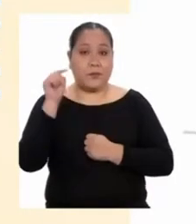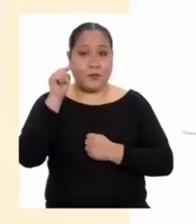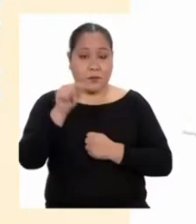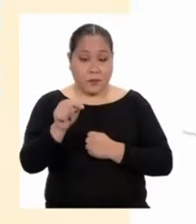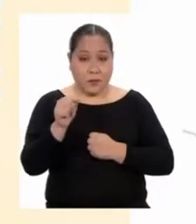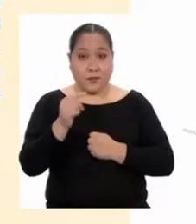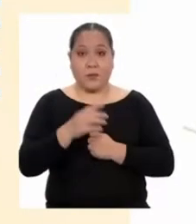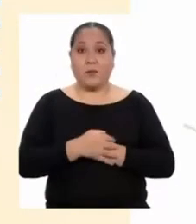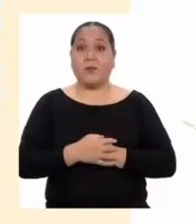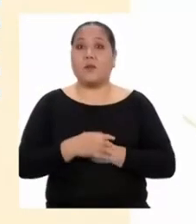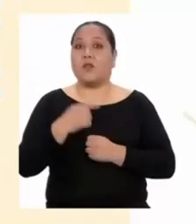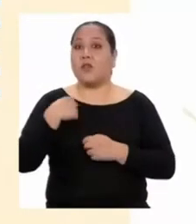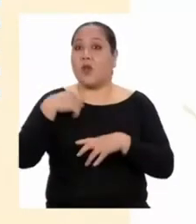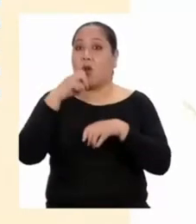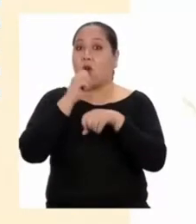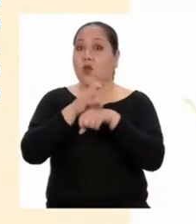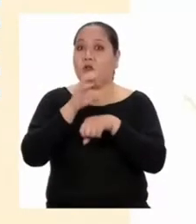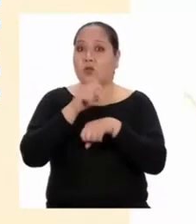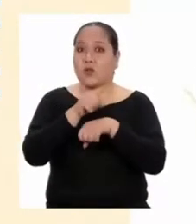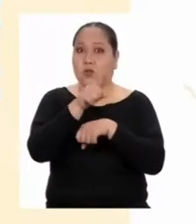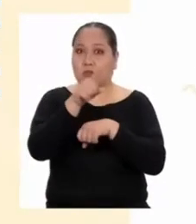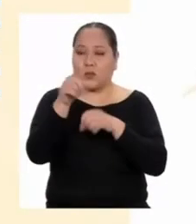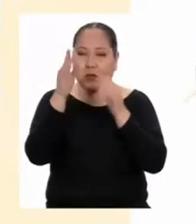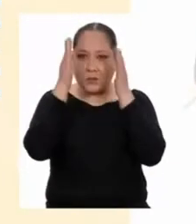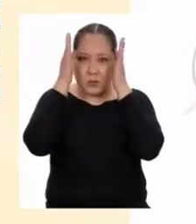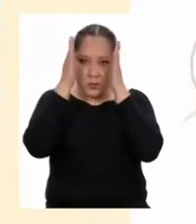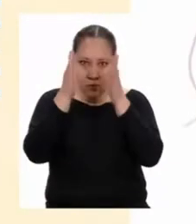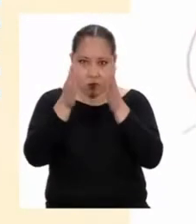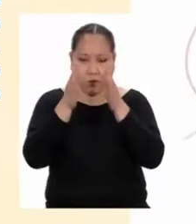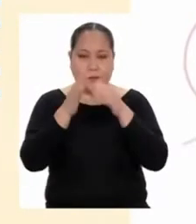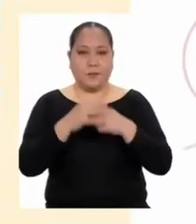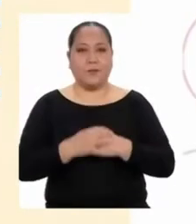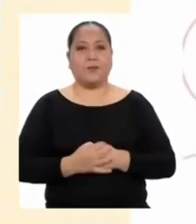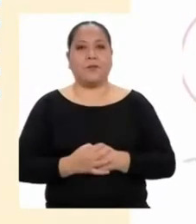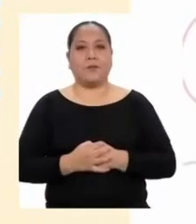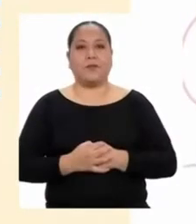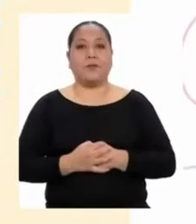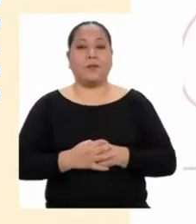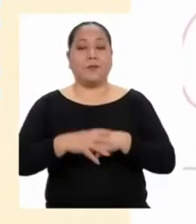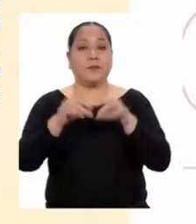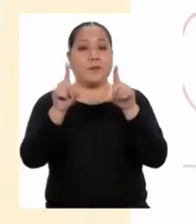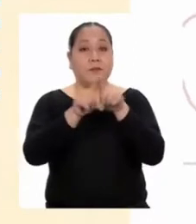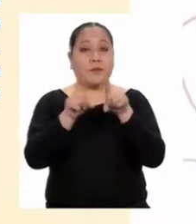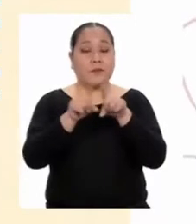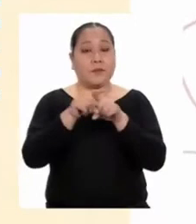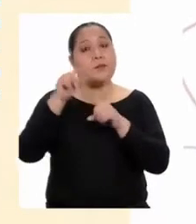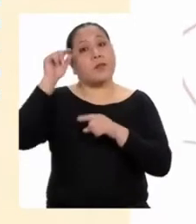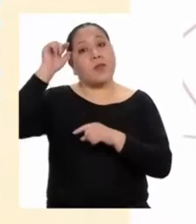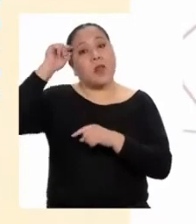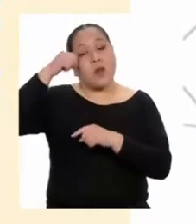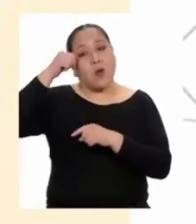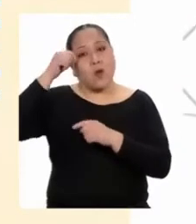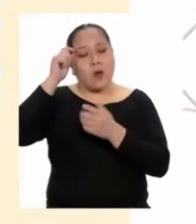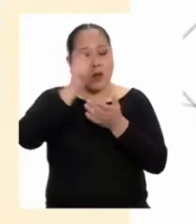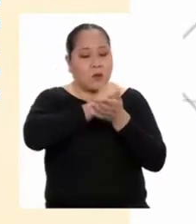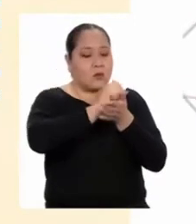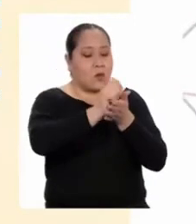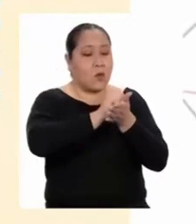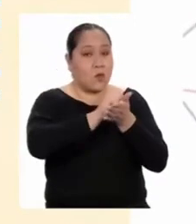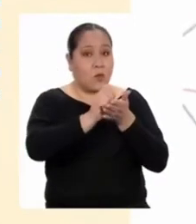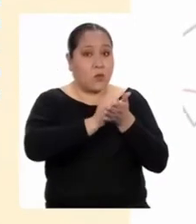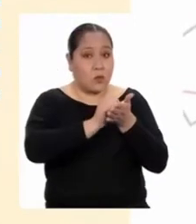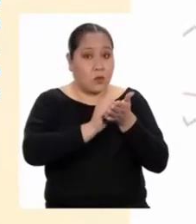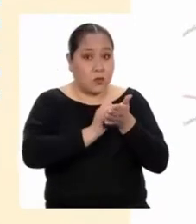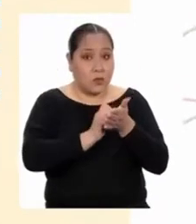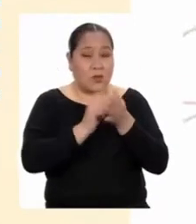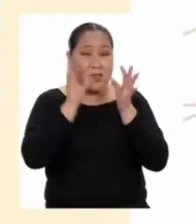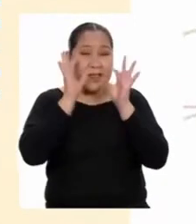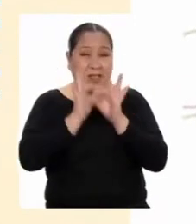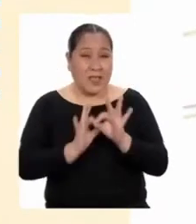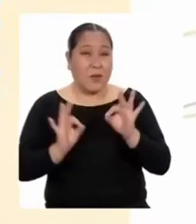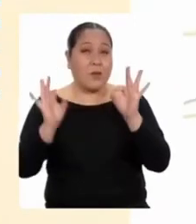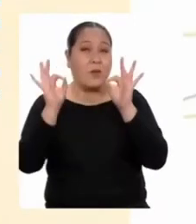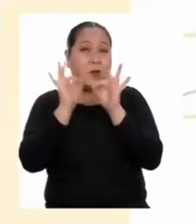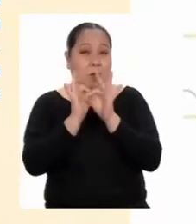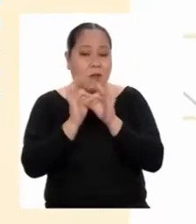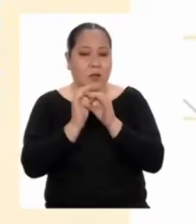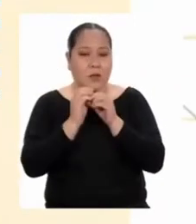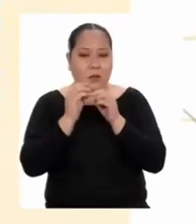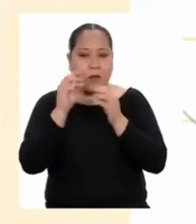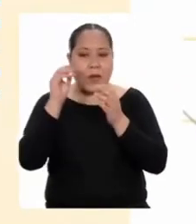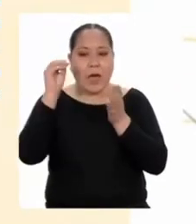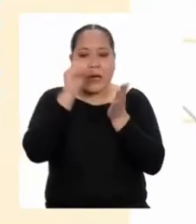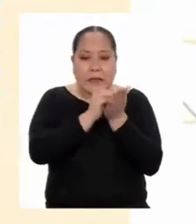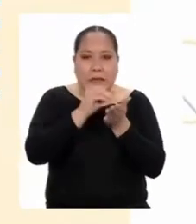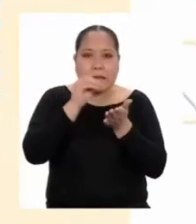ello, sugiero su mayor atención. También recuerden que los apuntes son muy importantes para fijar las